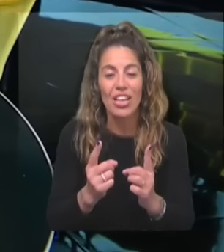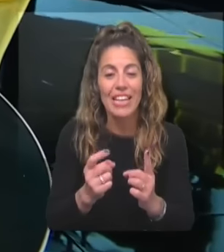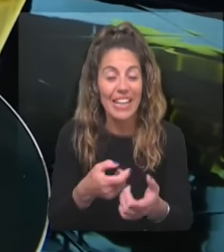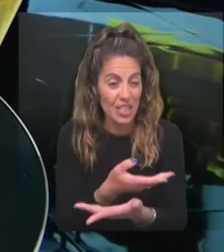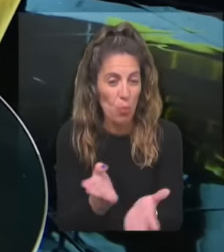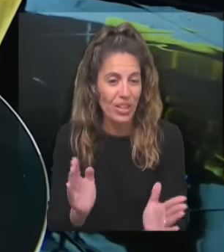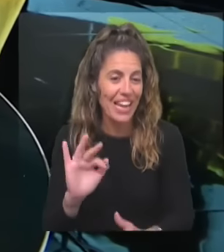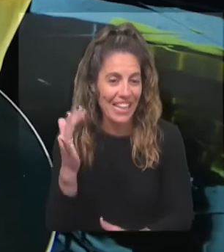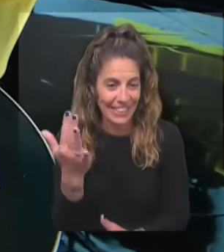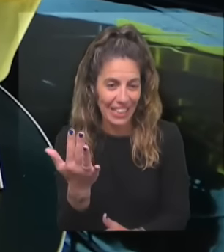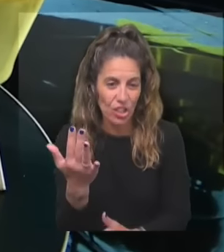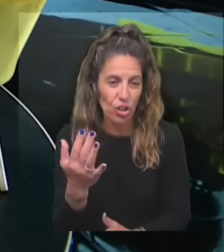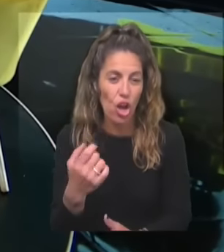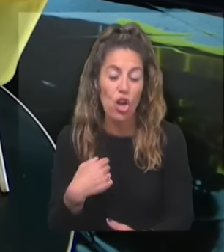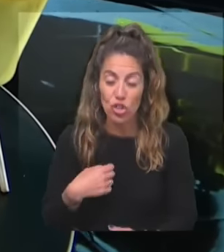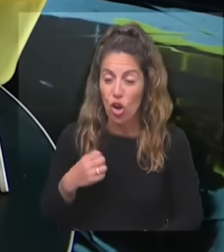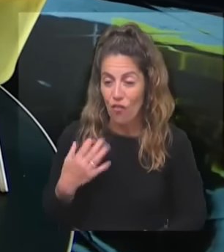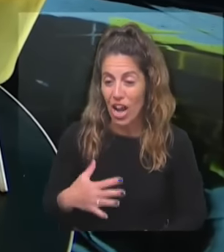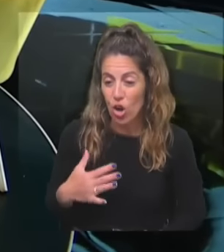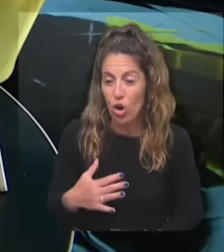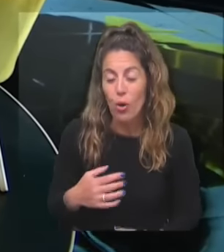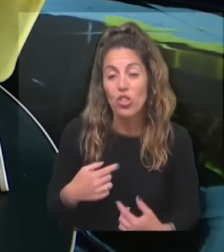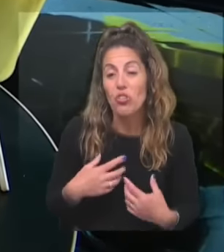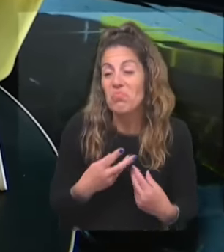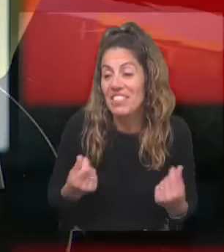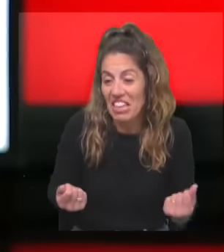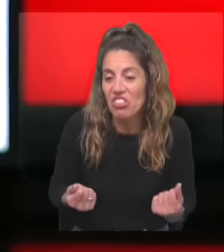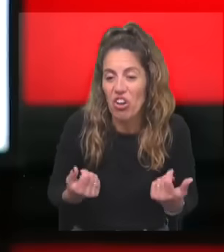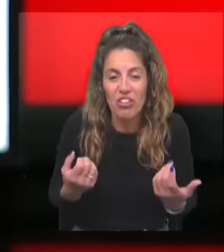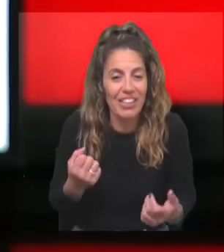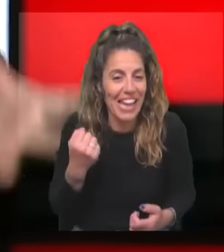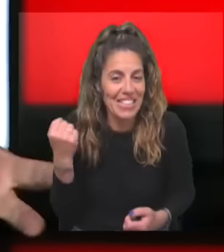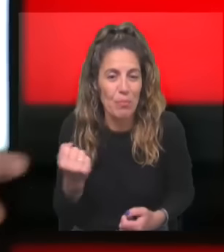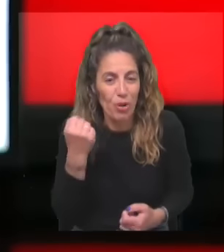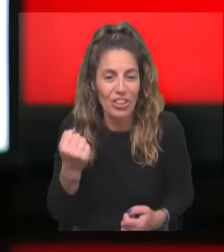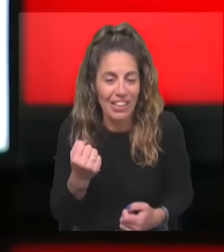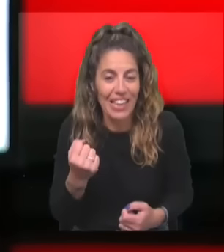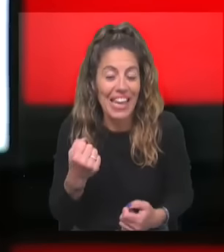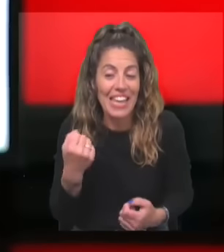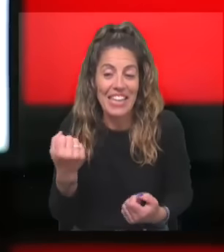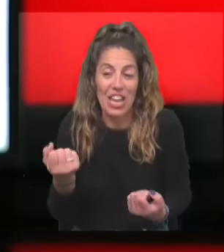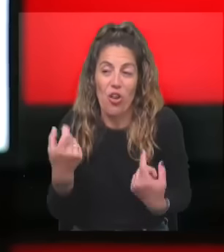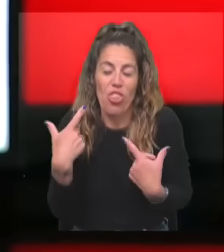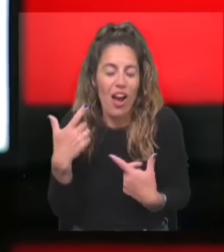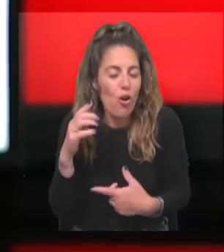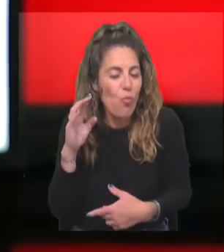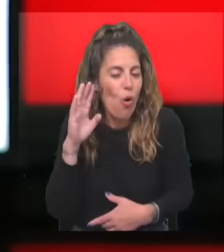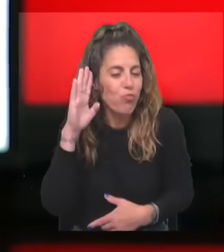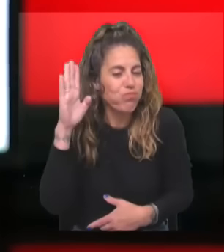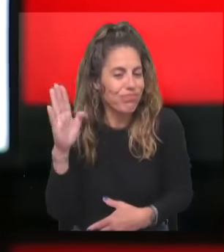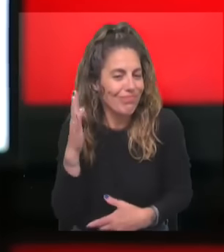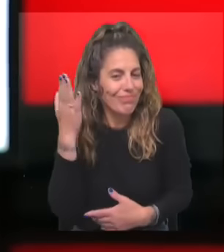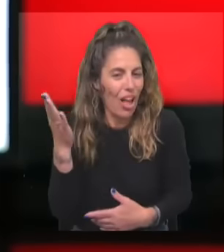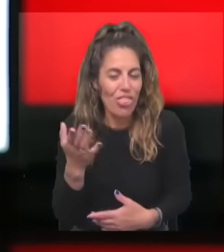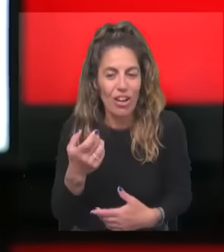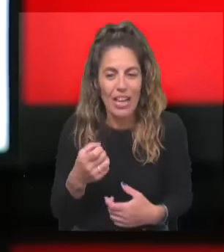Y bueno, yo lo valoro mucho esto, me parece, no sé, siento que nos honra mucho de ser la primera película que estrenamos en Canelones. Además